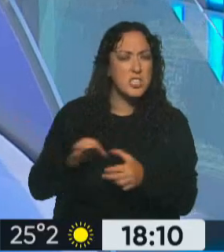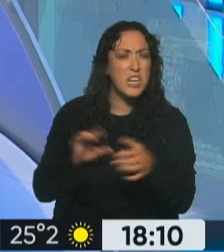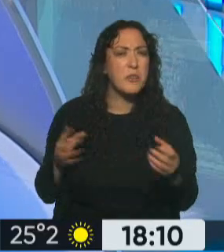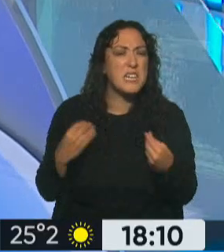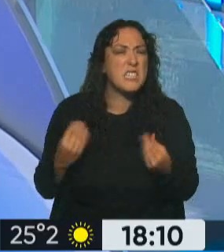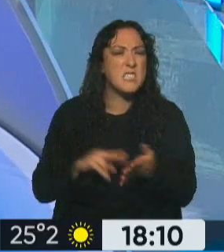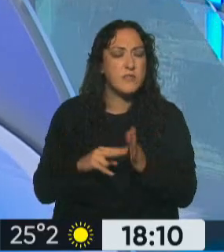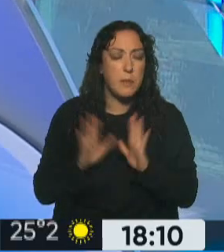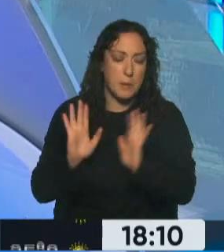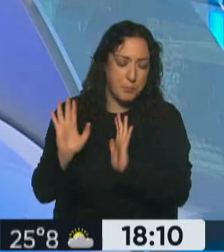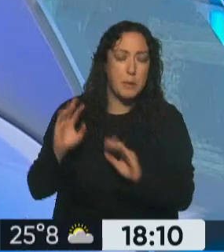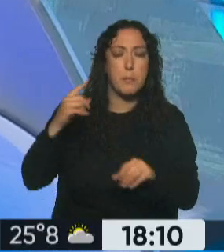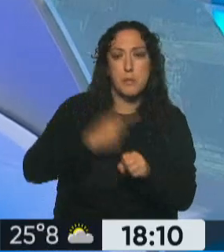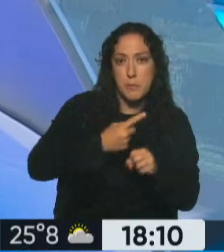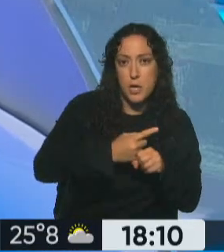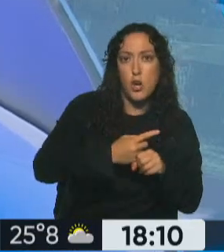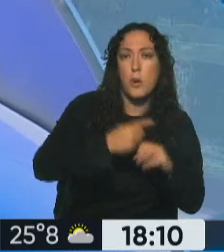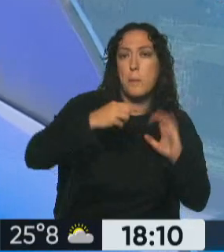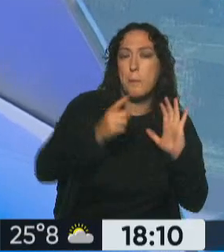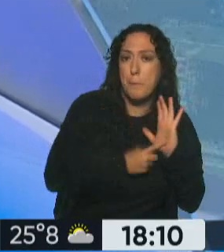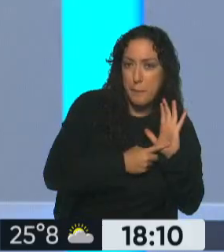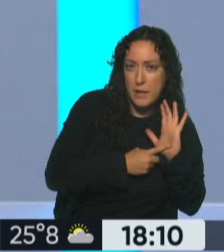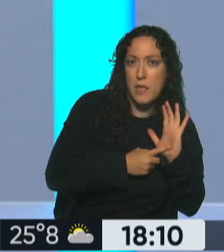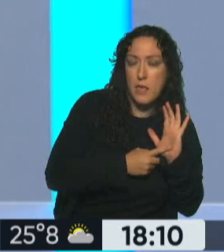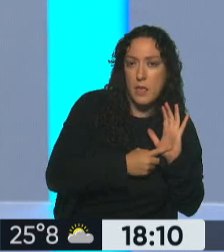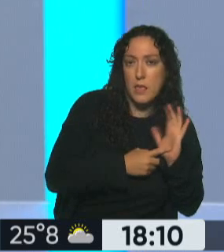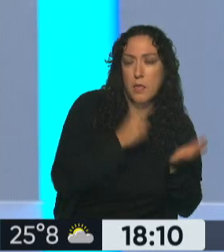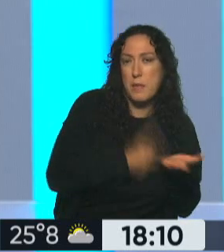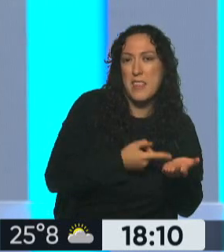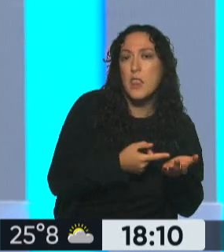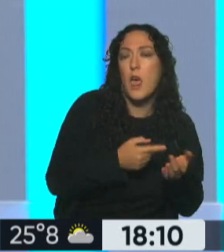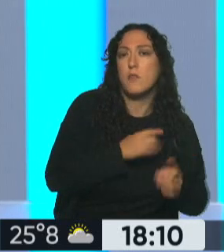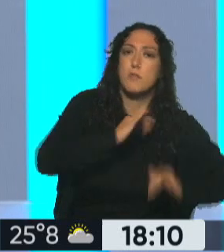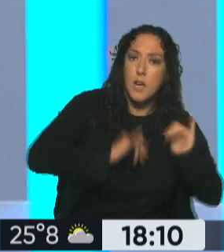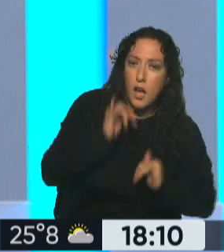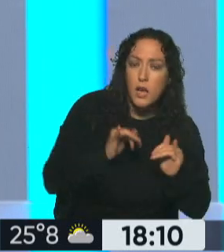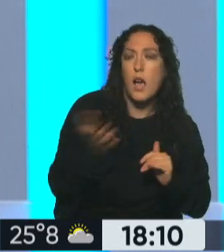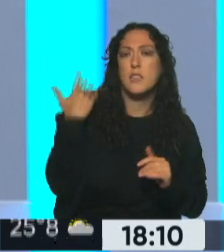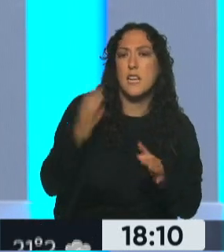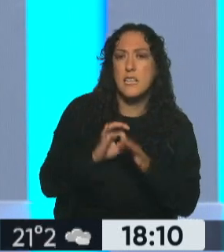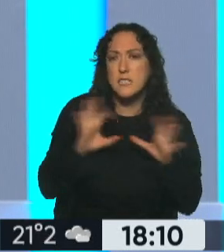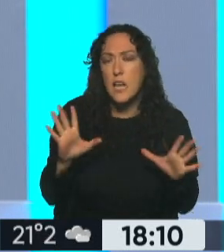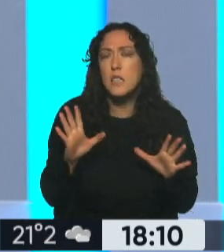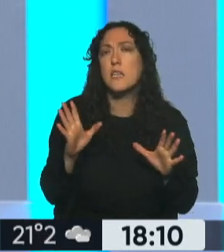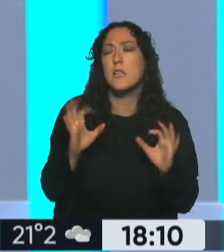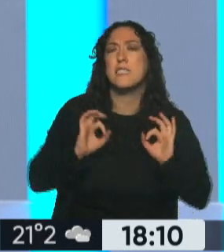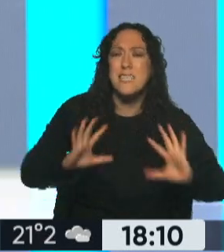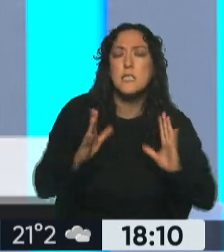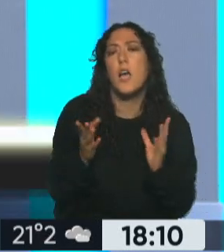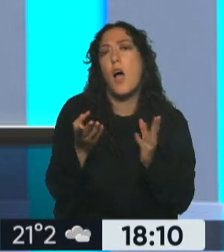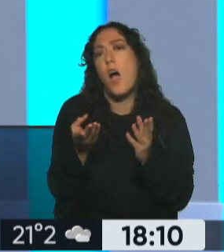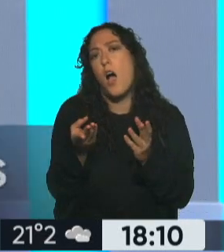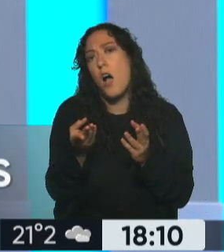la medida después en todo caso te parece la medida es hasta ahora existían licencias automáticas licencia no automática de acuerdo